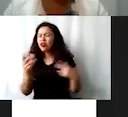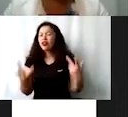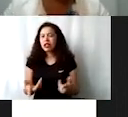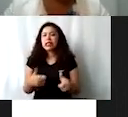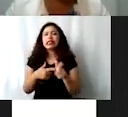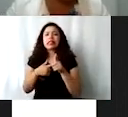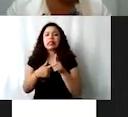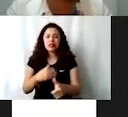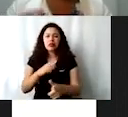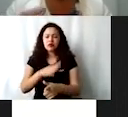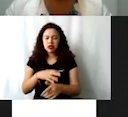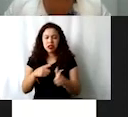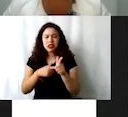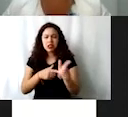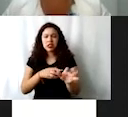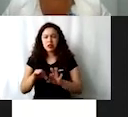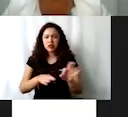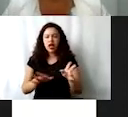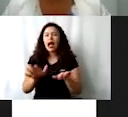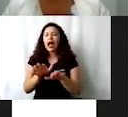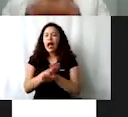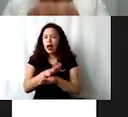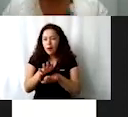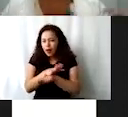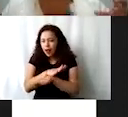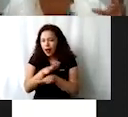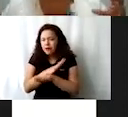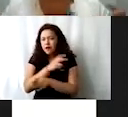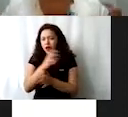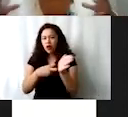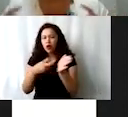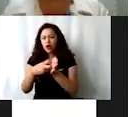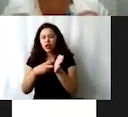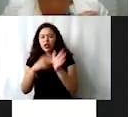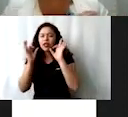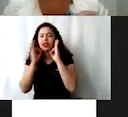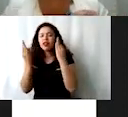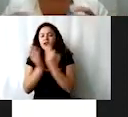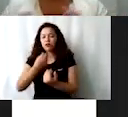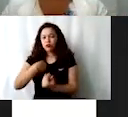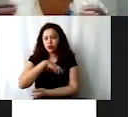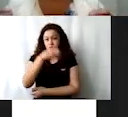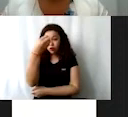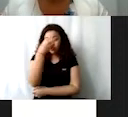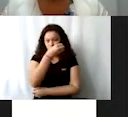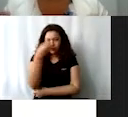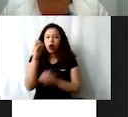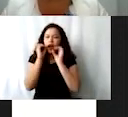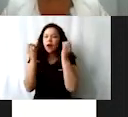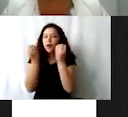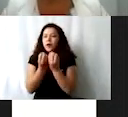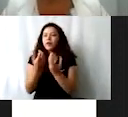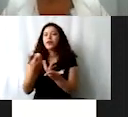haciendo, por supuesto, modificaciones a estos modos que tenemos en nuestra organización de trabajar y